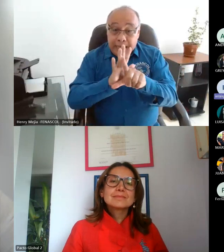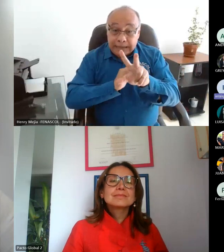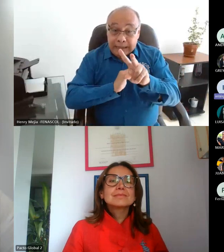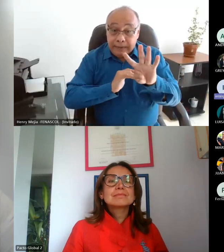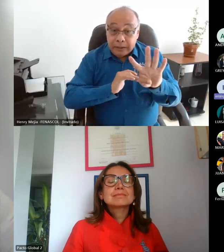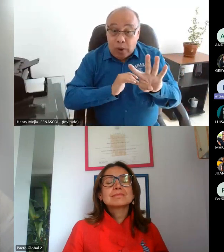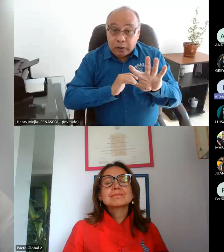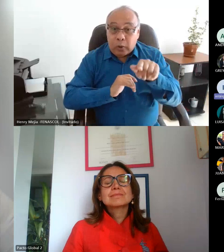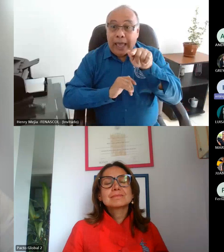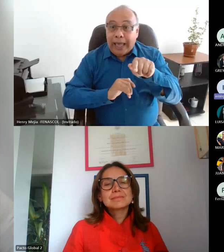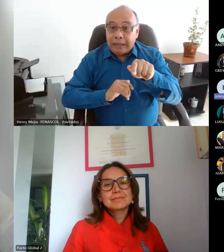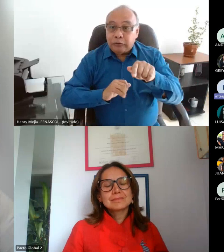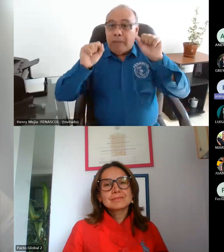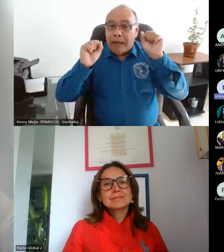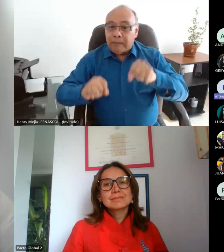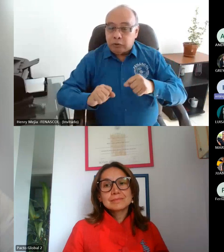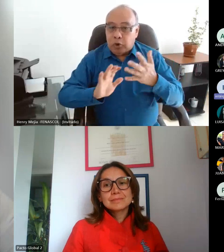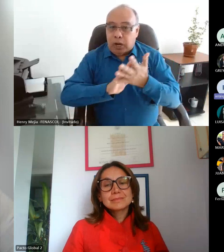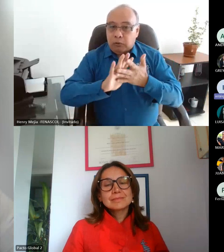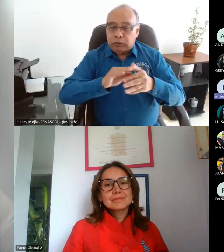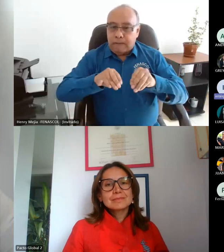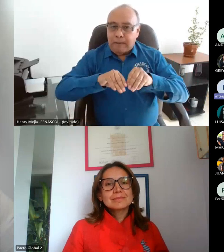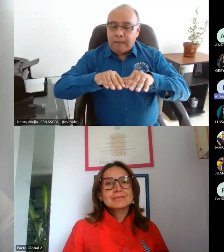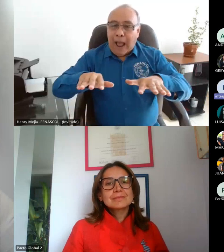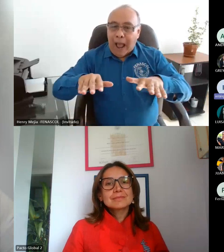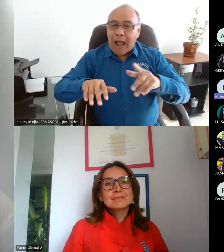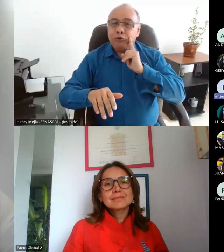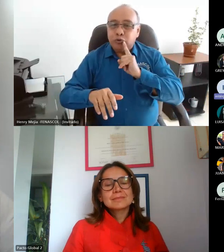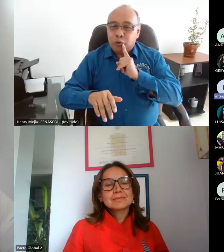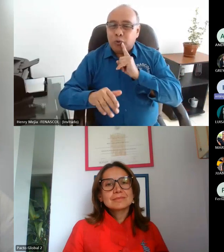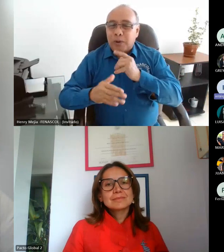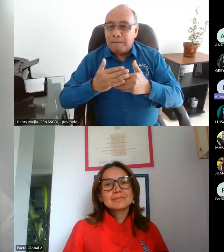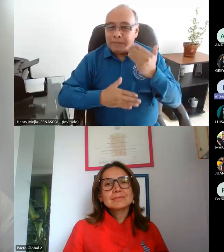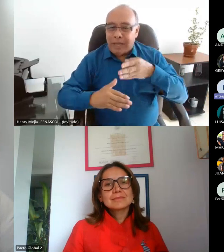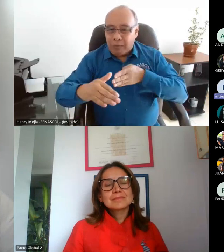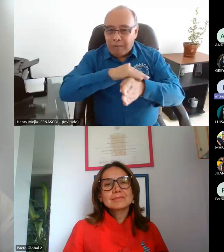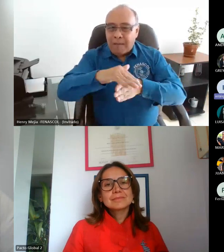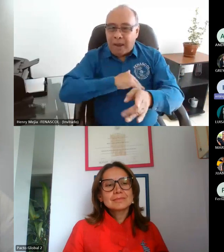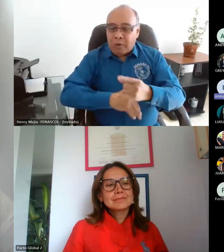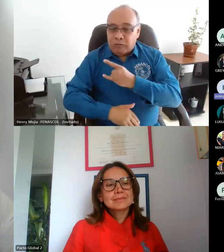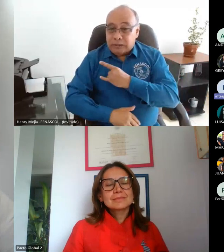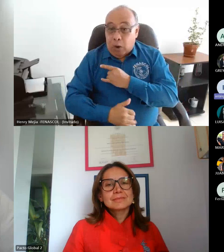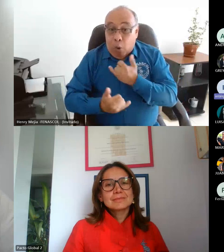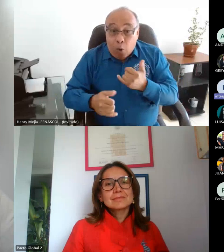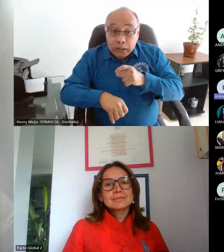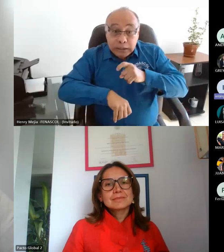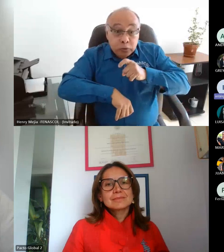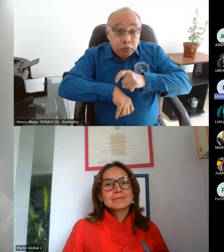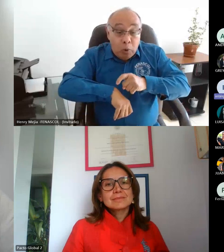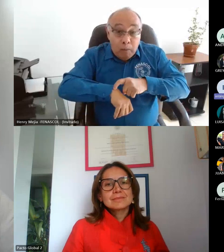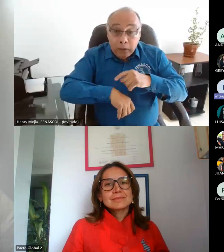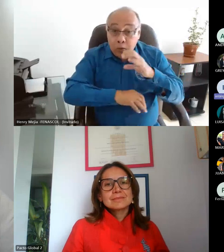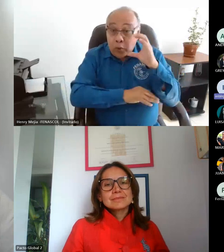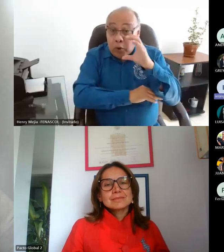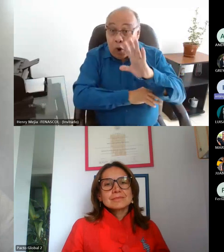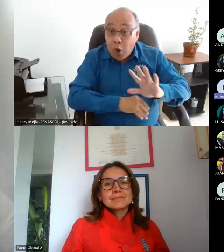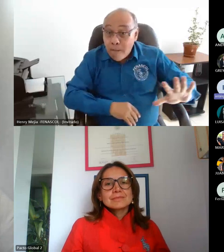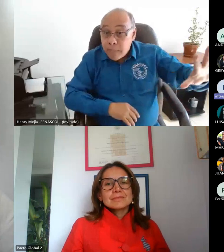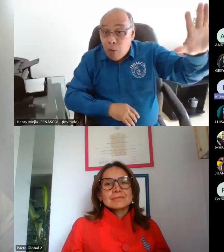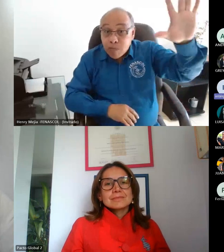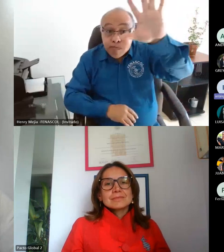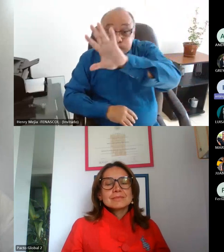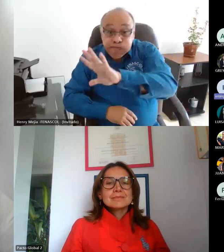señas y gracias a la ley 324 en el 96 hubo un reconocimiento legal de la lengua de señas y apenas las